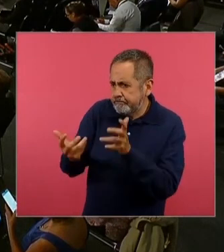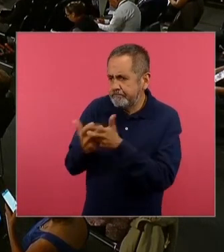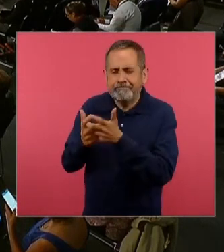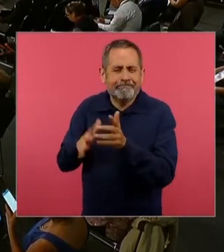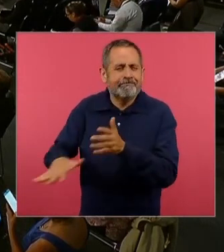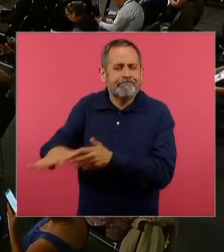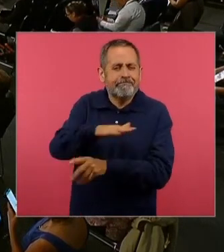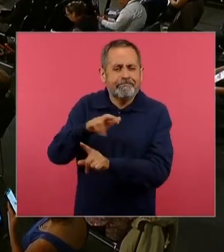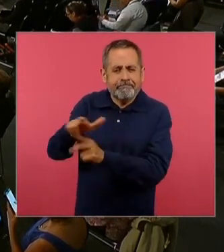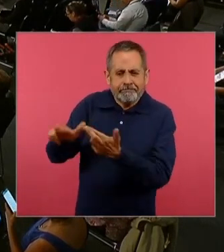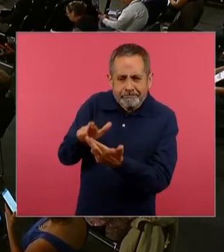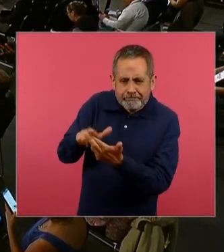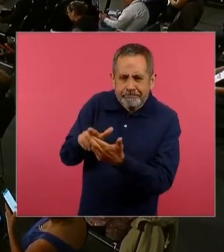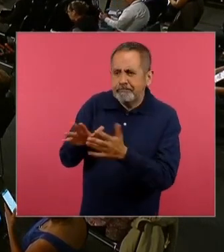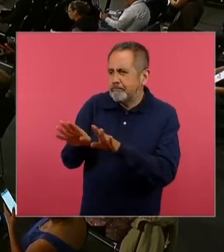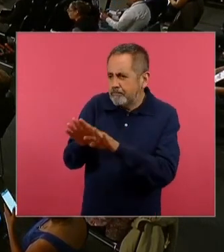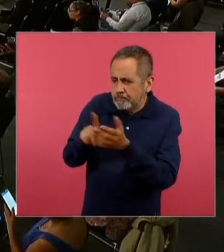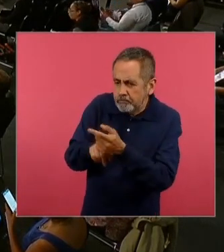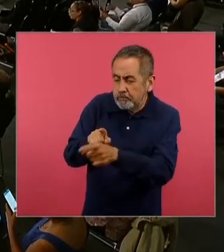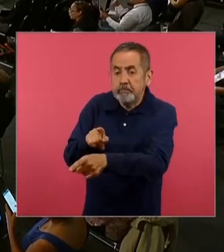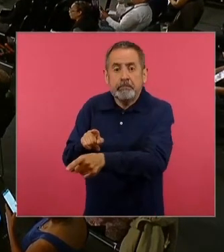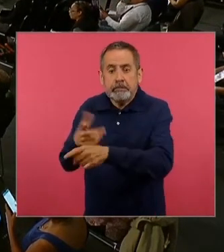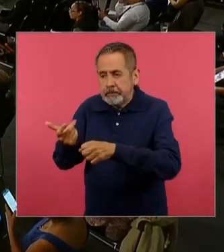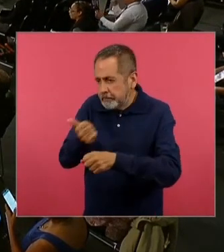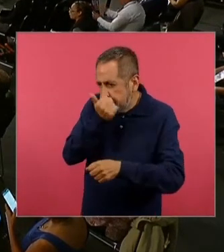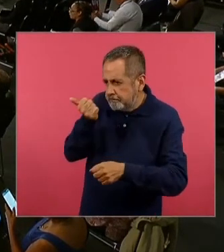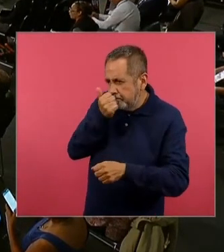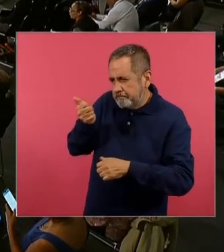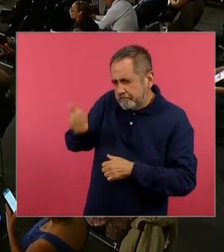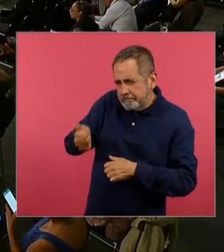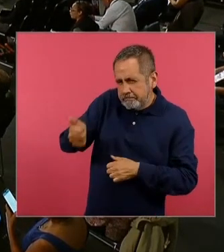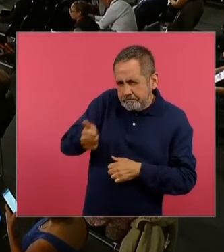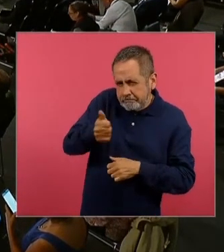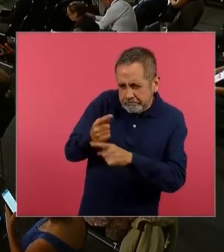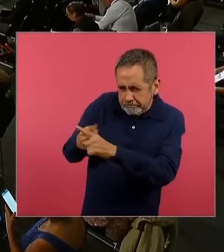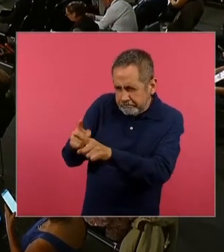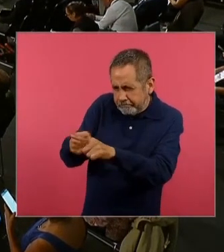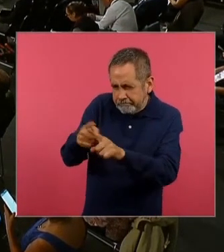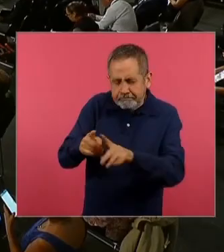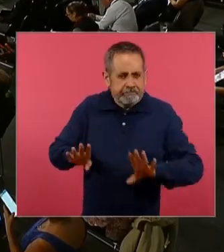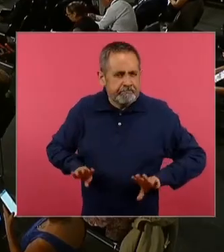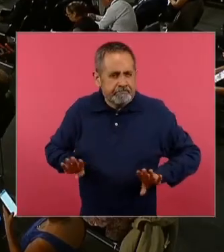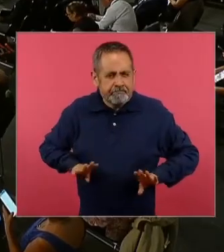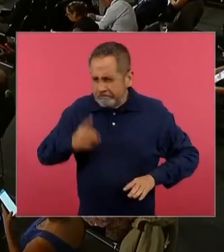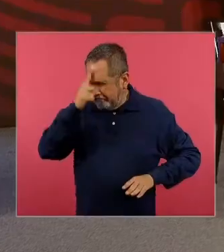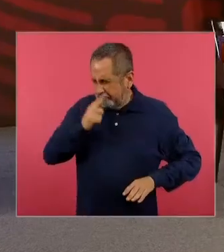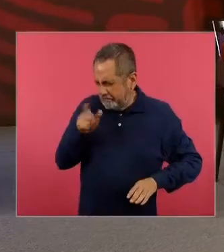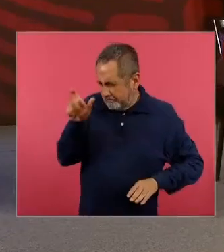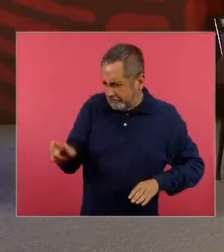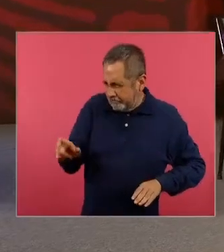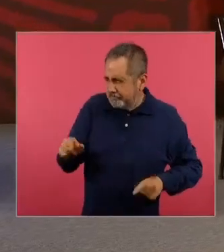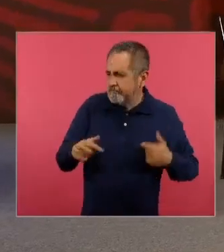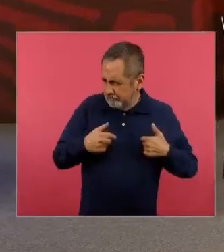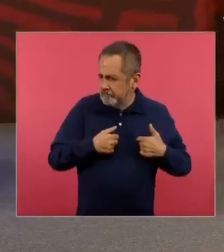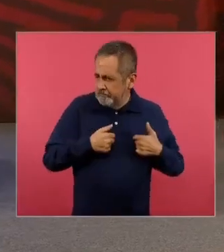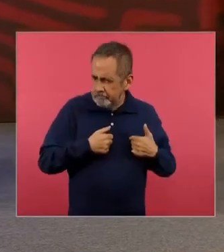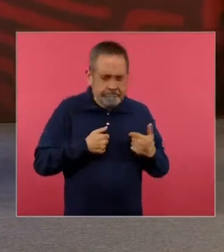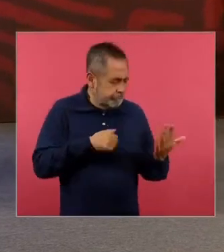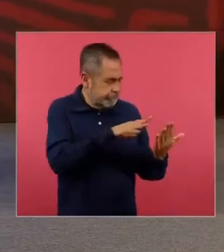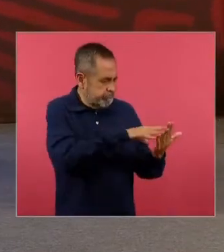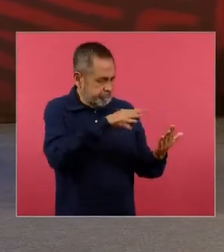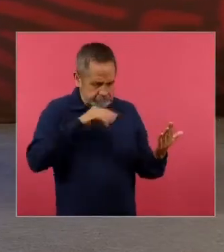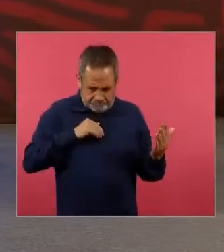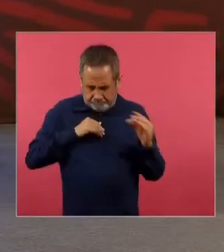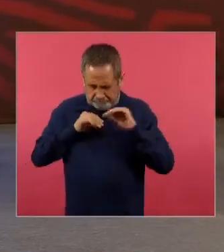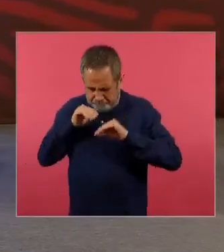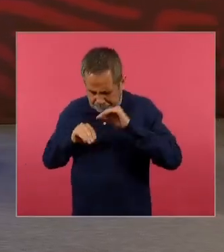región, sino a los alumnos y las características de los grupos que yo recibo para trabajar este ciclo escolar. Todos los grupos son